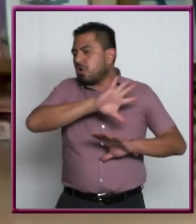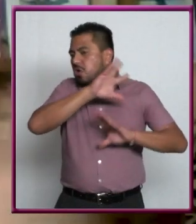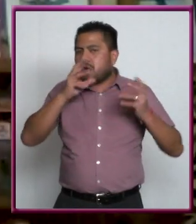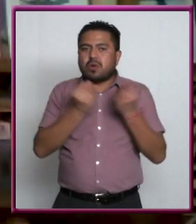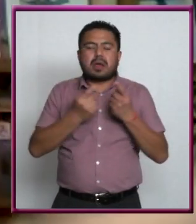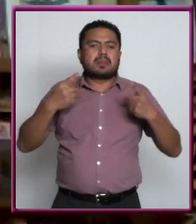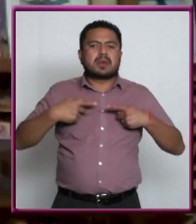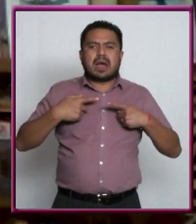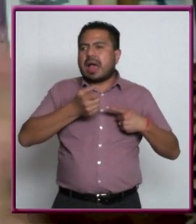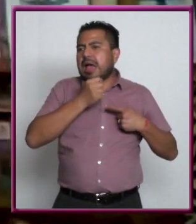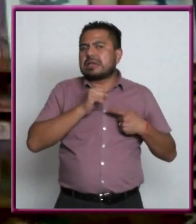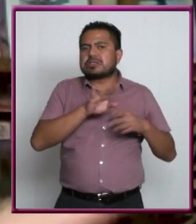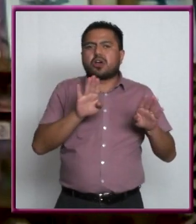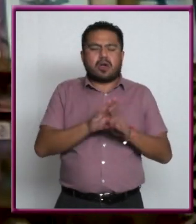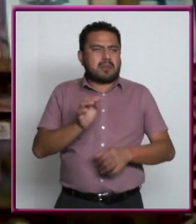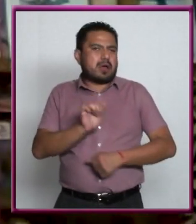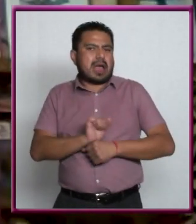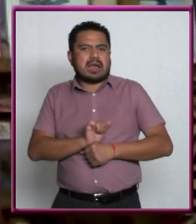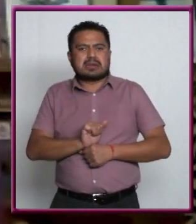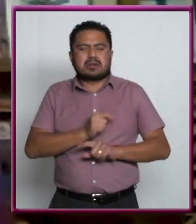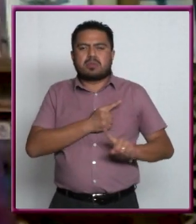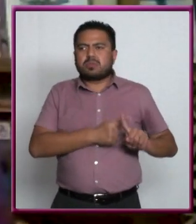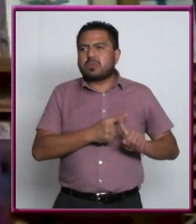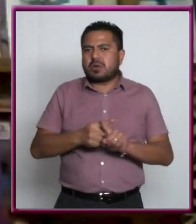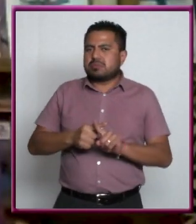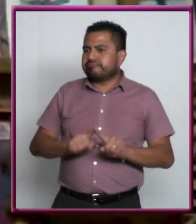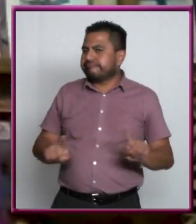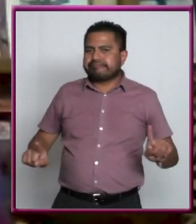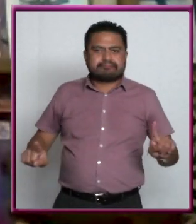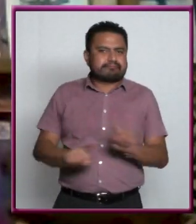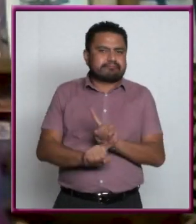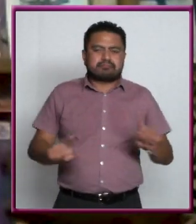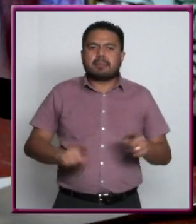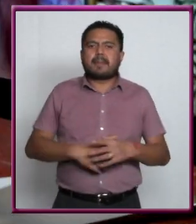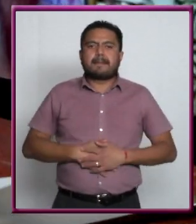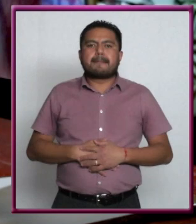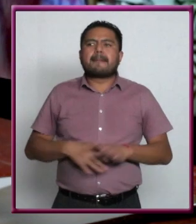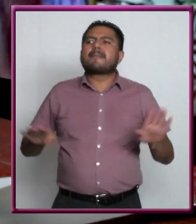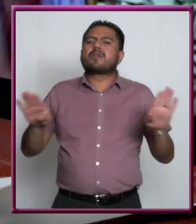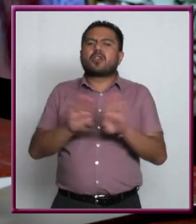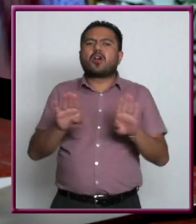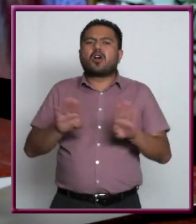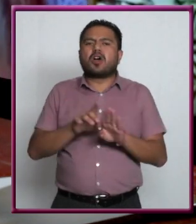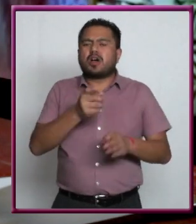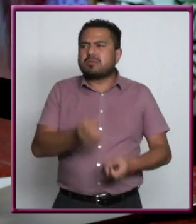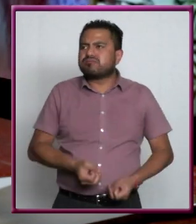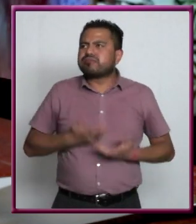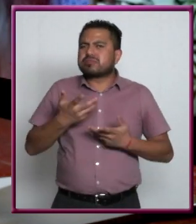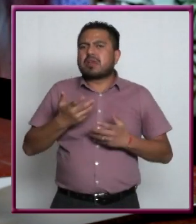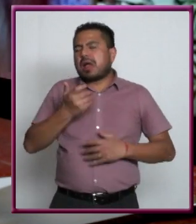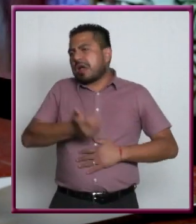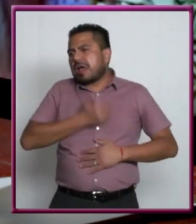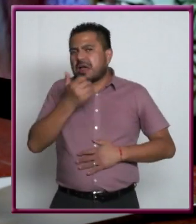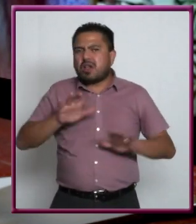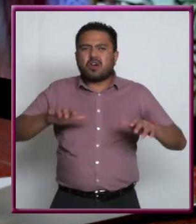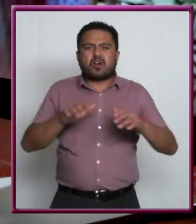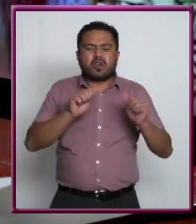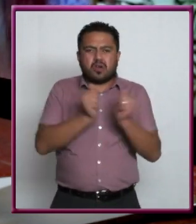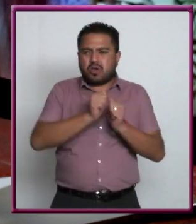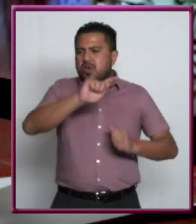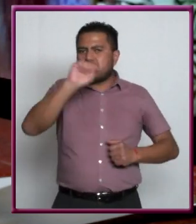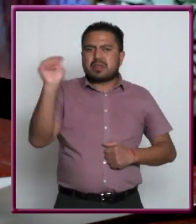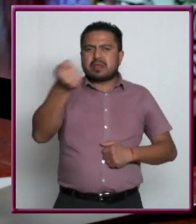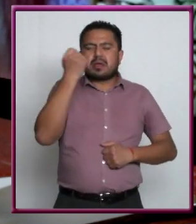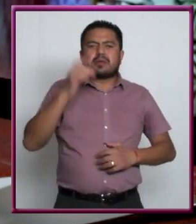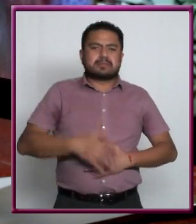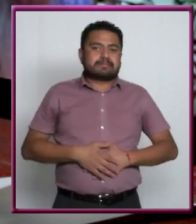no, todas las personas no son como los actores ni como las actrices porno. ¿Y cómo se manifiestan estas prácticas en